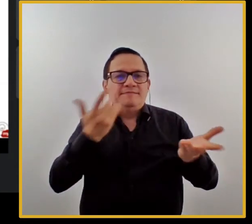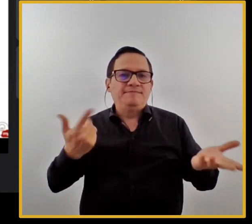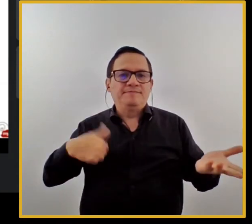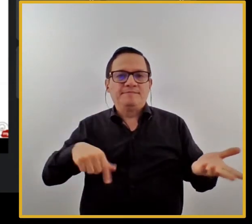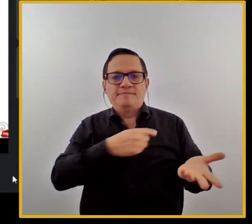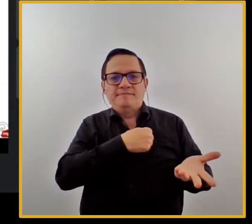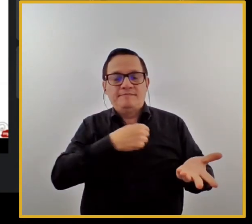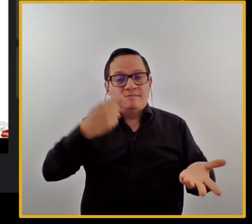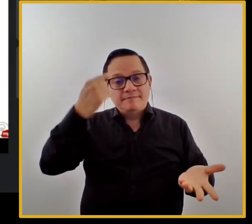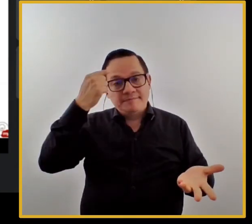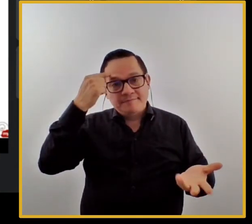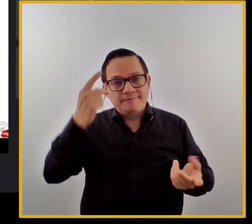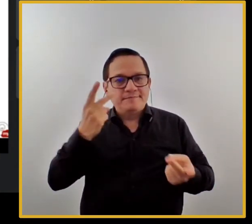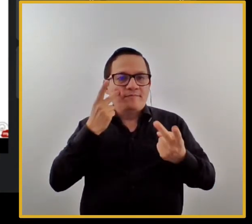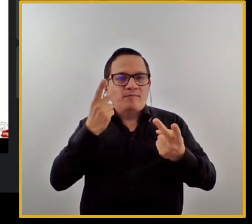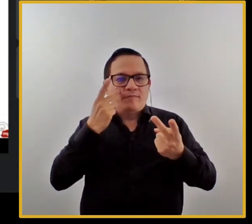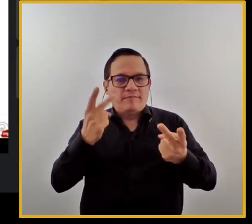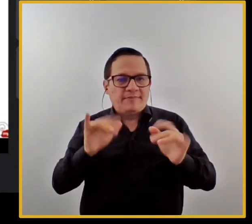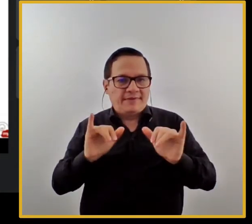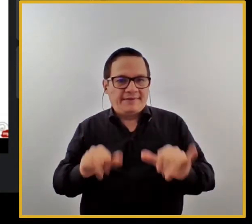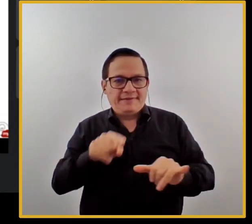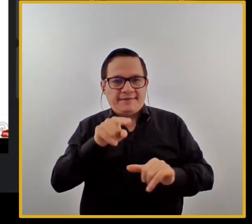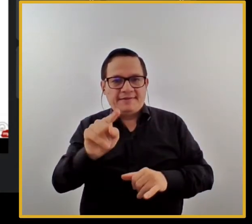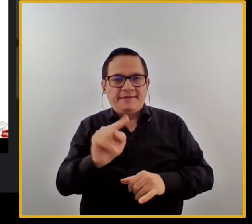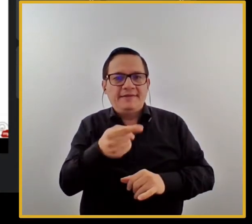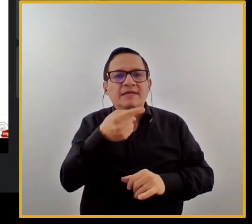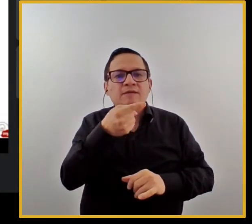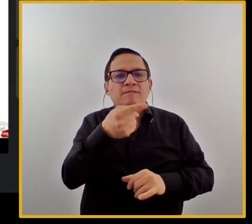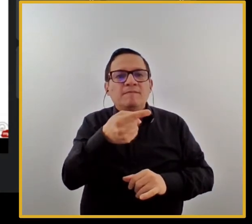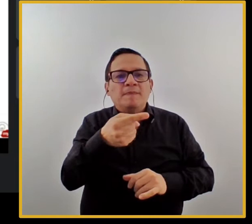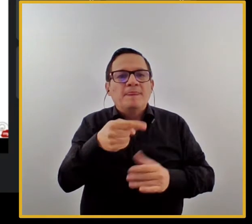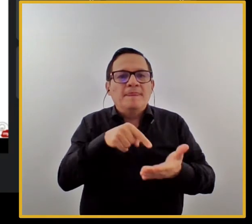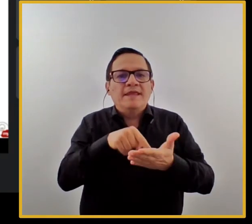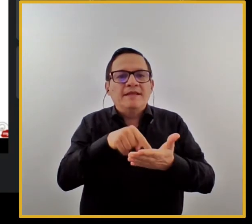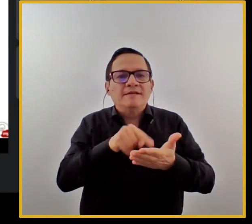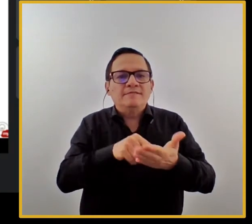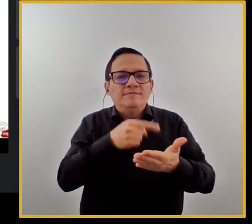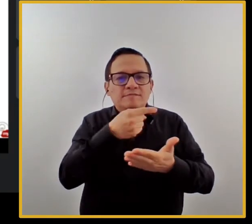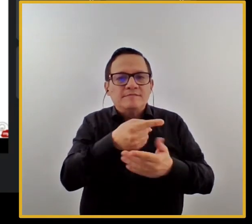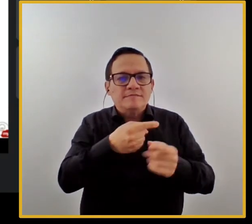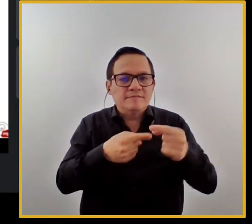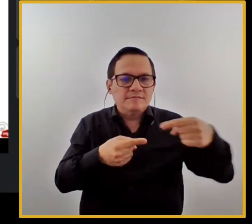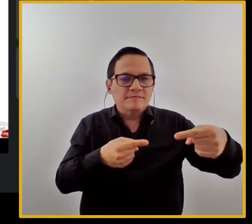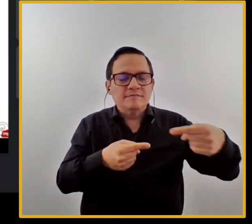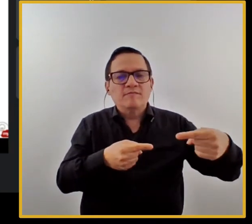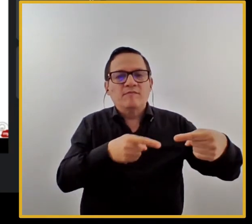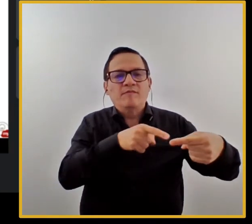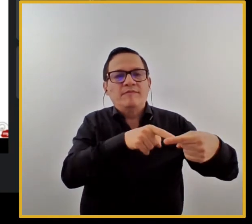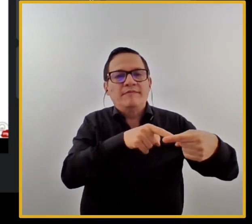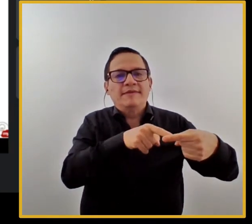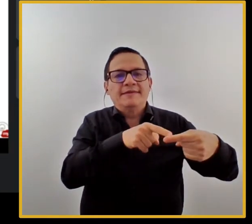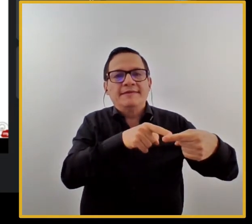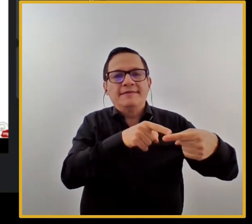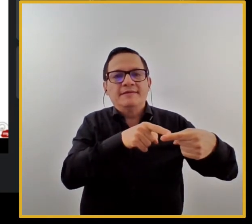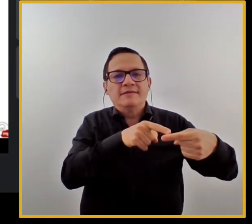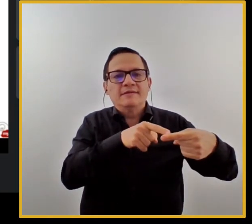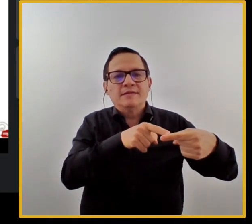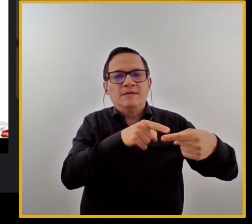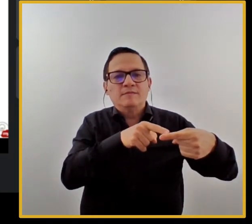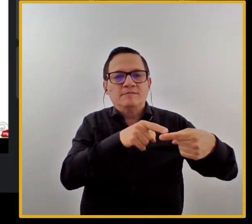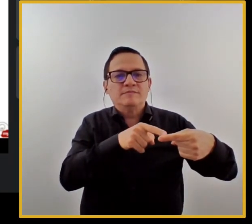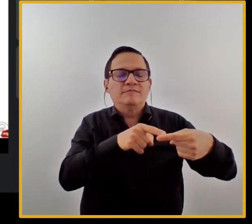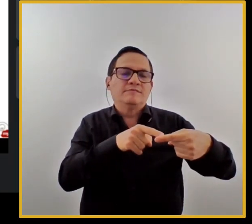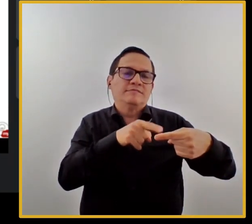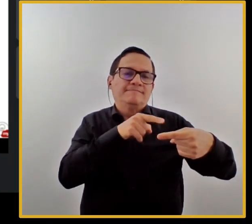pues si observamos este menos que está acá, ¿me están escuchando bien? Sí, señor.